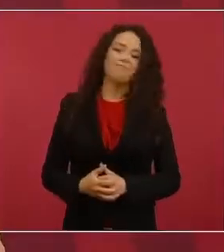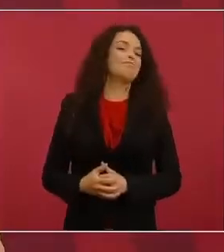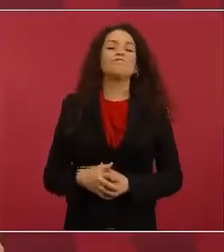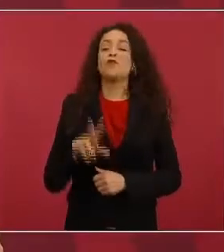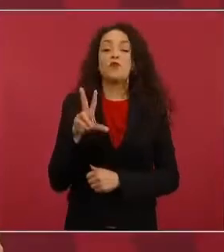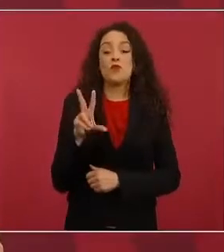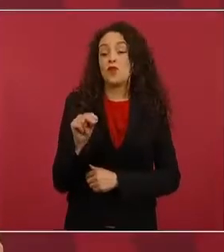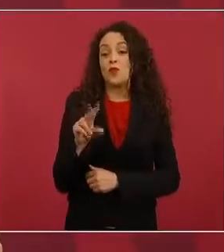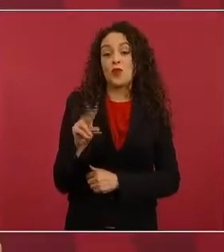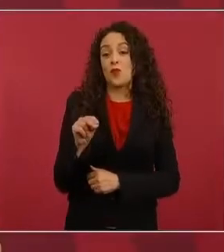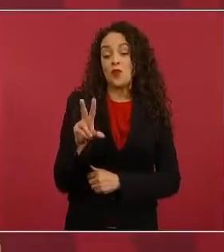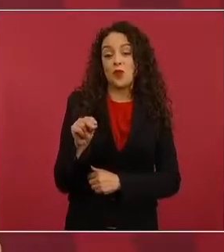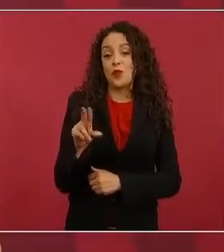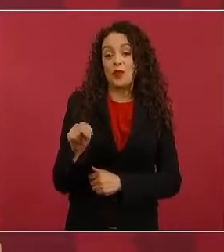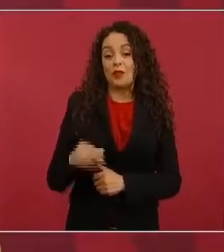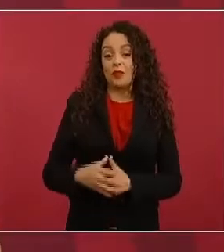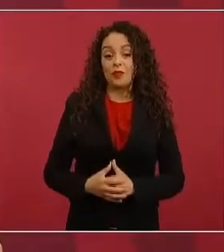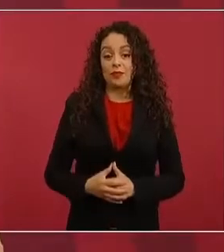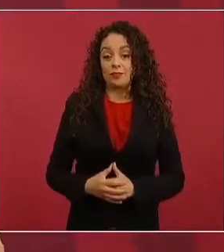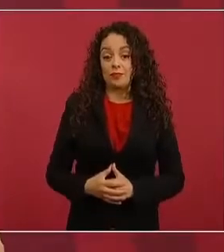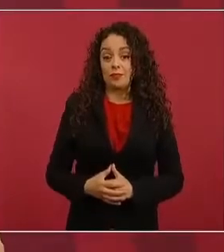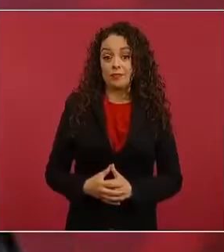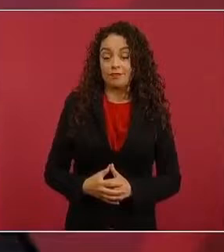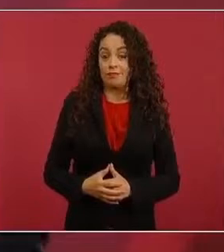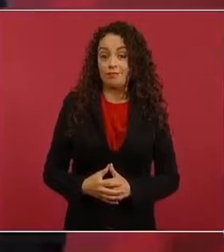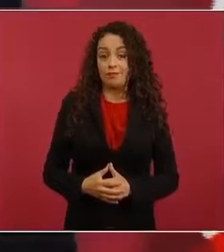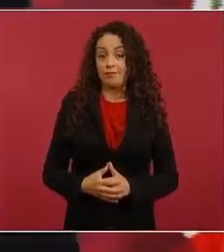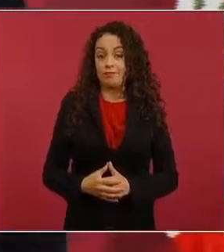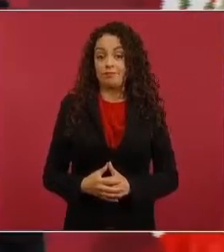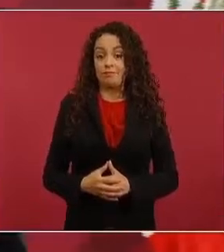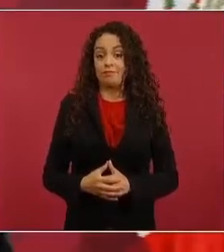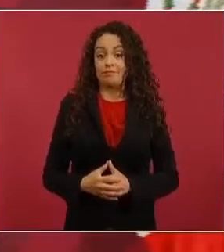Y más cuando se trata